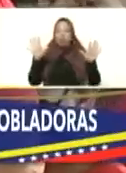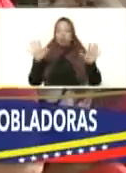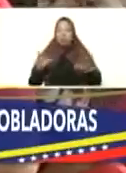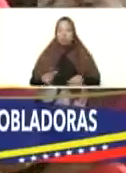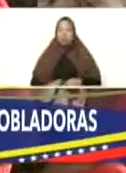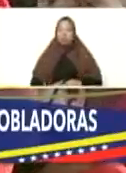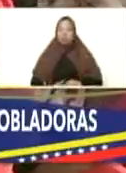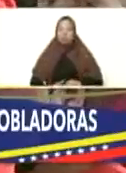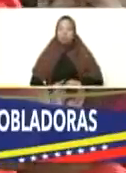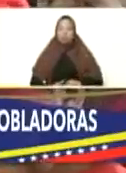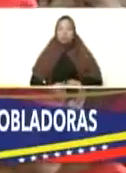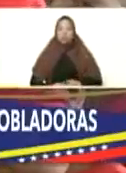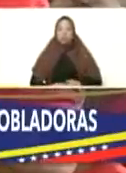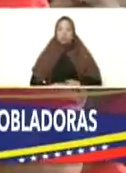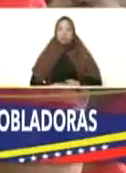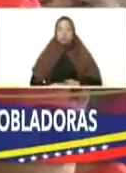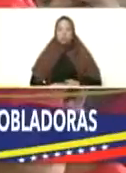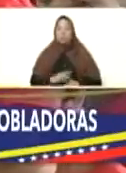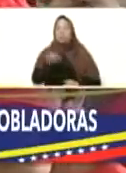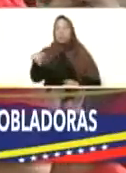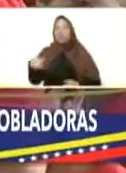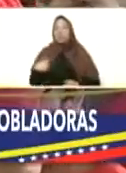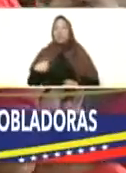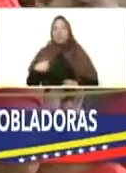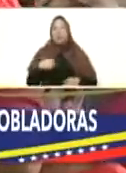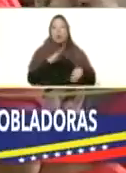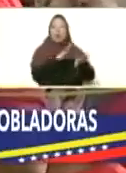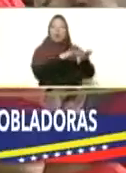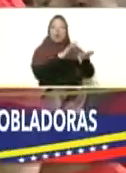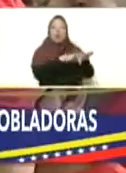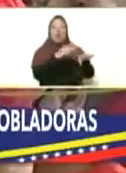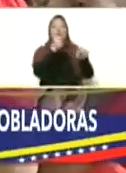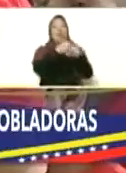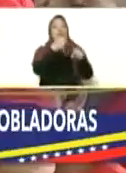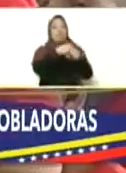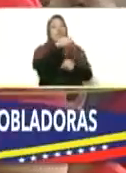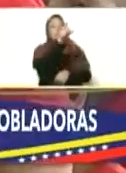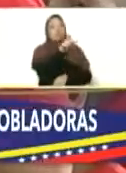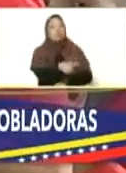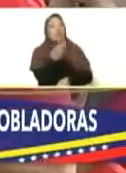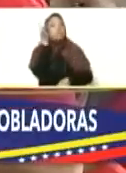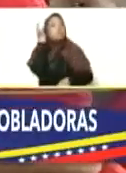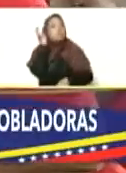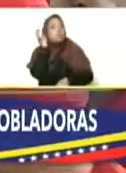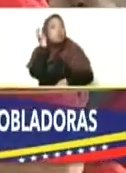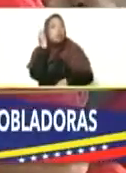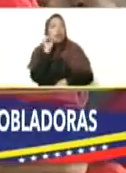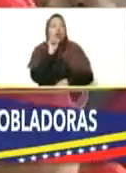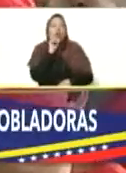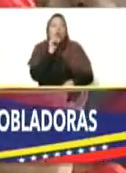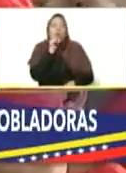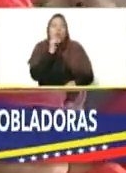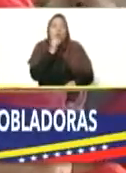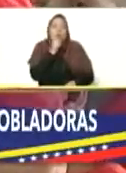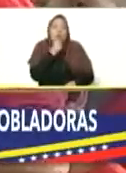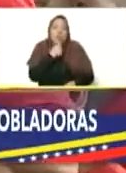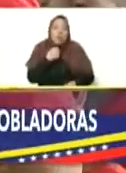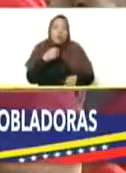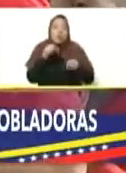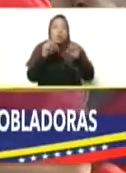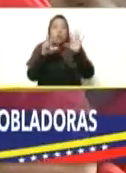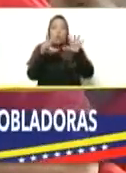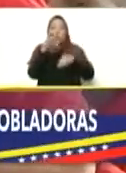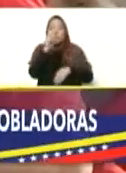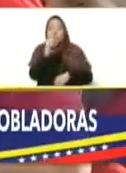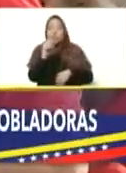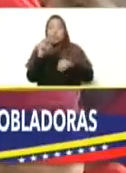una de las cosas que nosotros pedimos que a las trabajadoras residenciales porque hay unas muy viejitas de 80 83 años que están